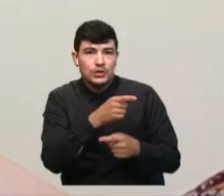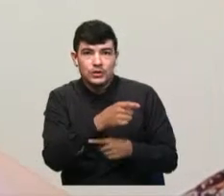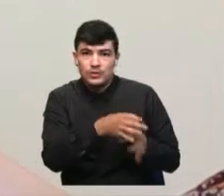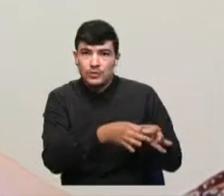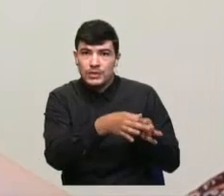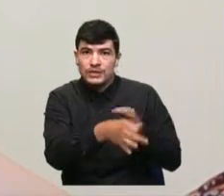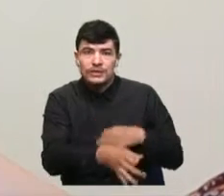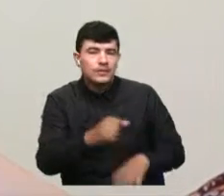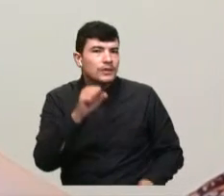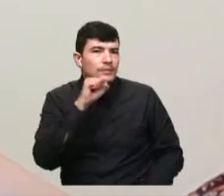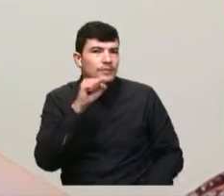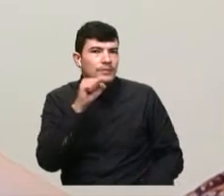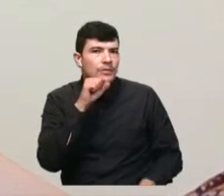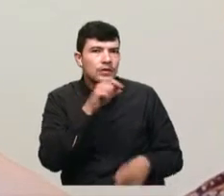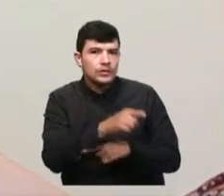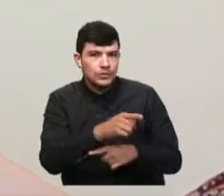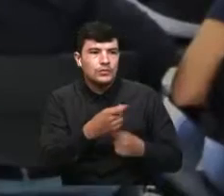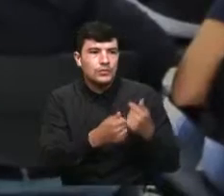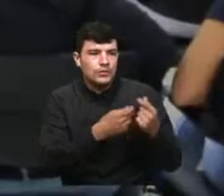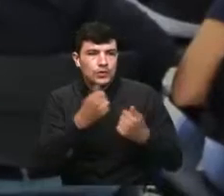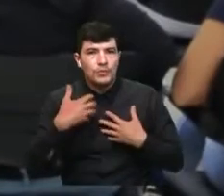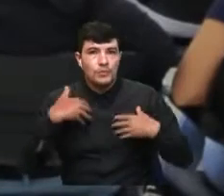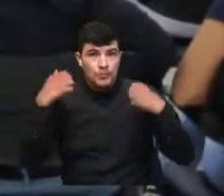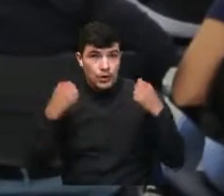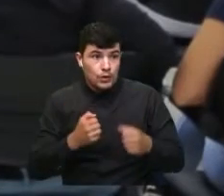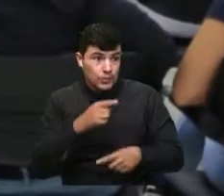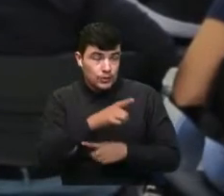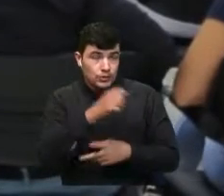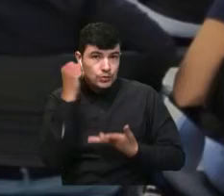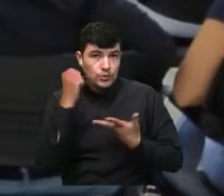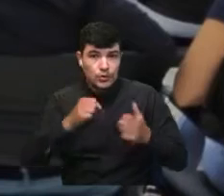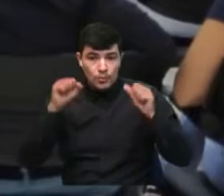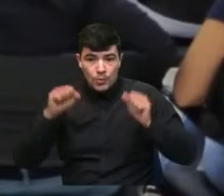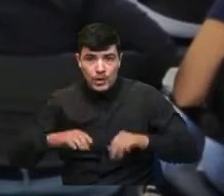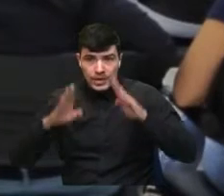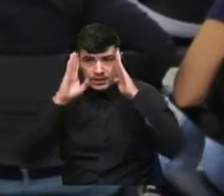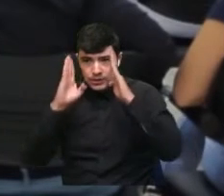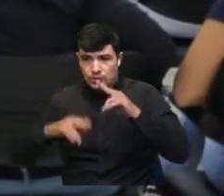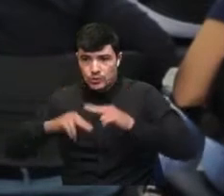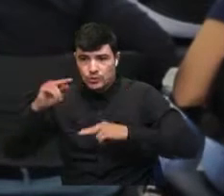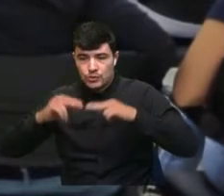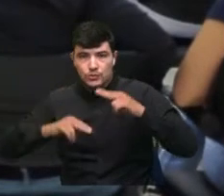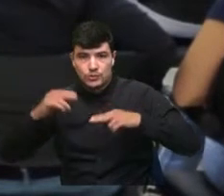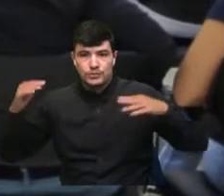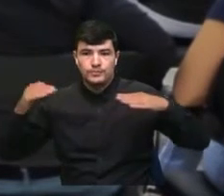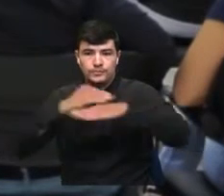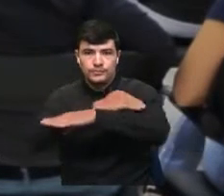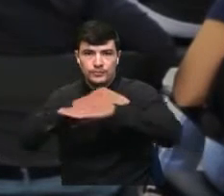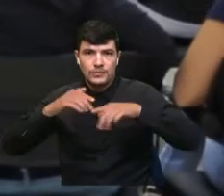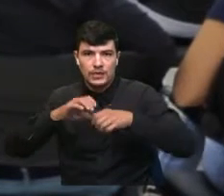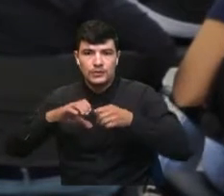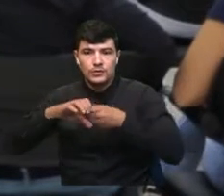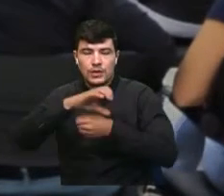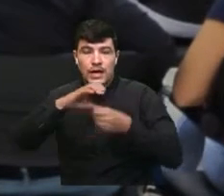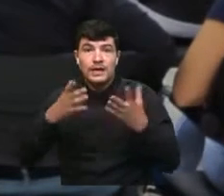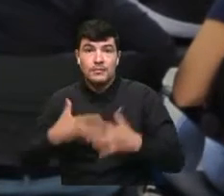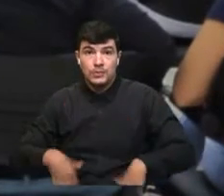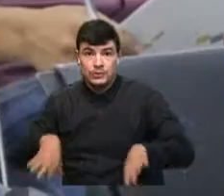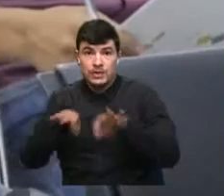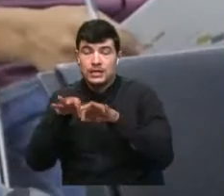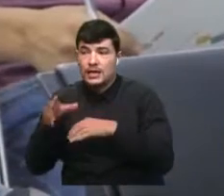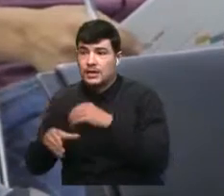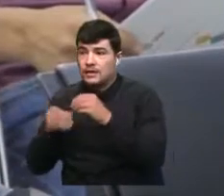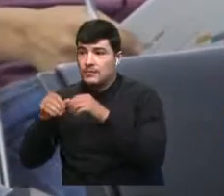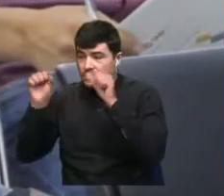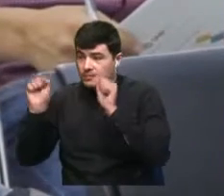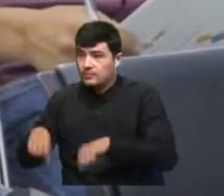Bermeja, con recursos del municipio de Barranca Bermeja, que va a permitir intervenir una vía urbana muy importante. Agradecerle también al gobierno nacional la